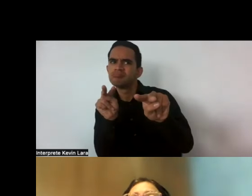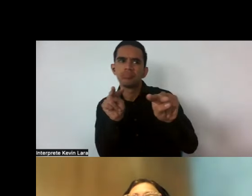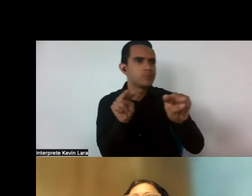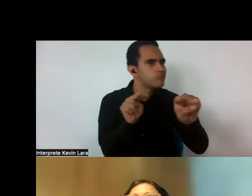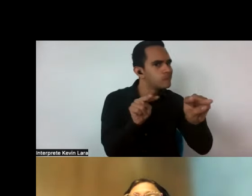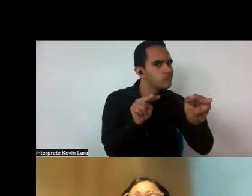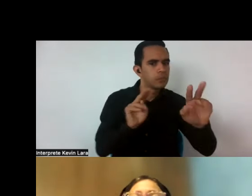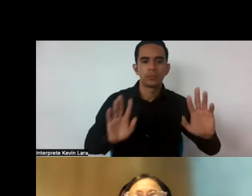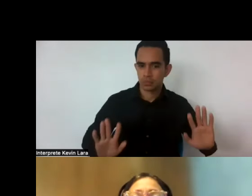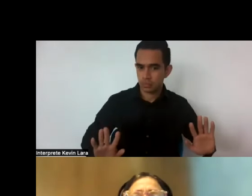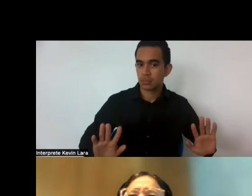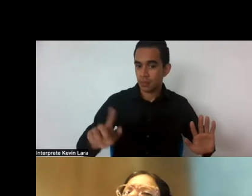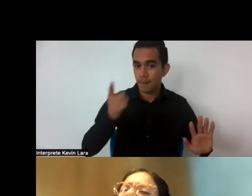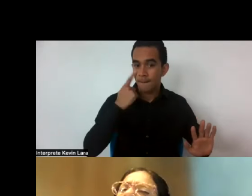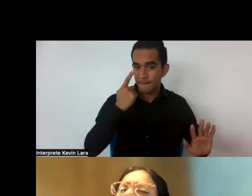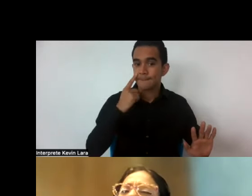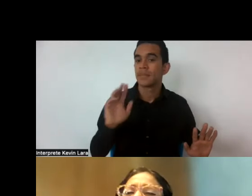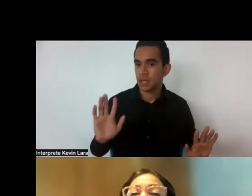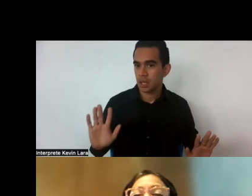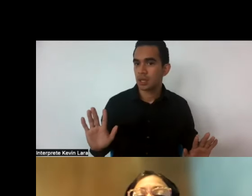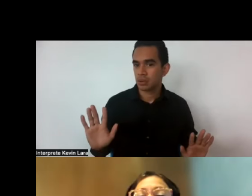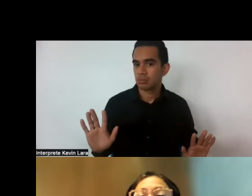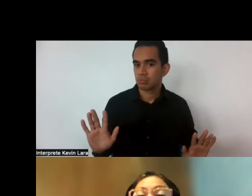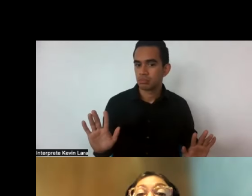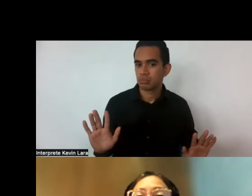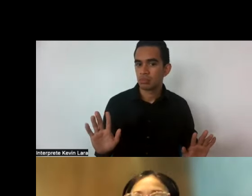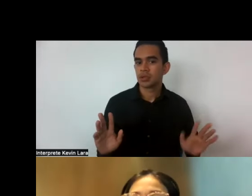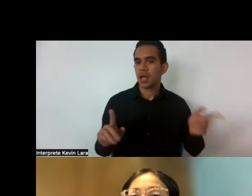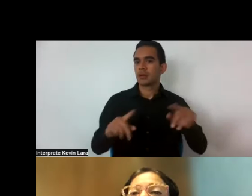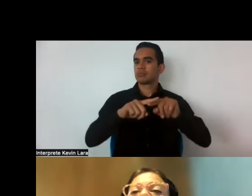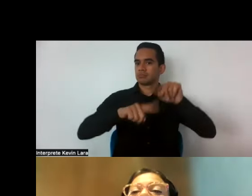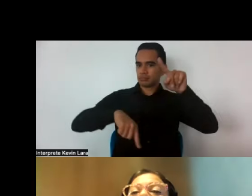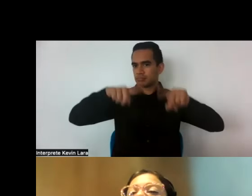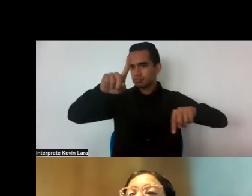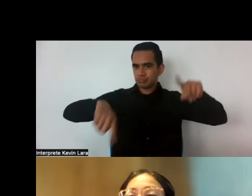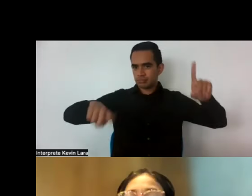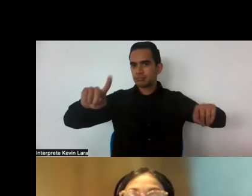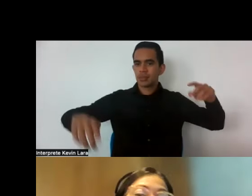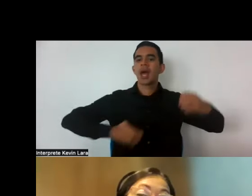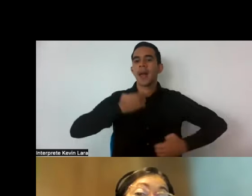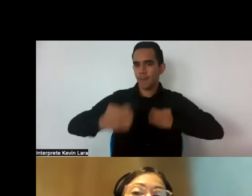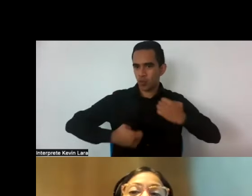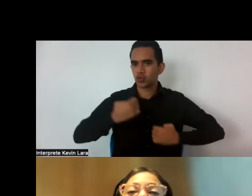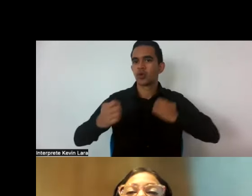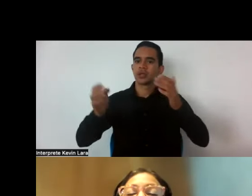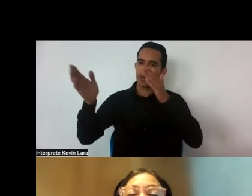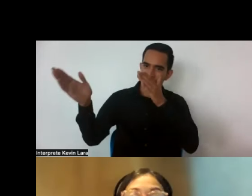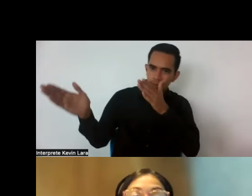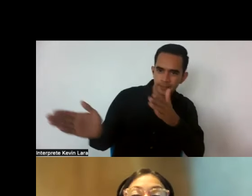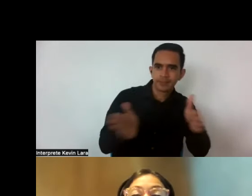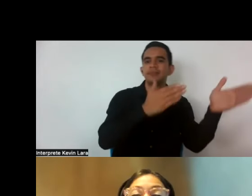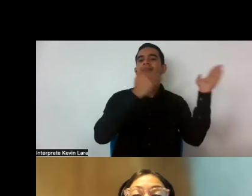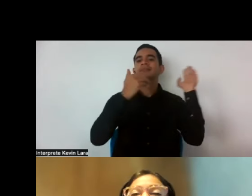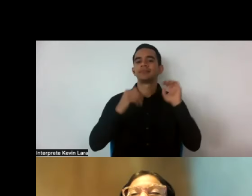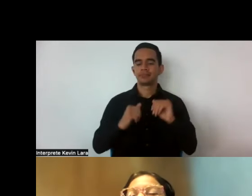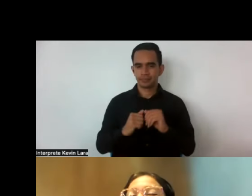imagen transmite distintas emociones. Vamos a seguir explorando otras imágenes. A